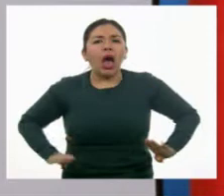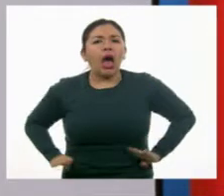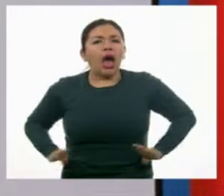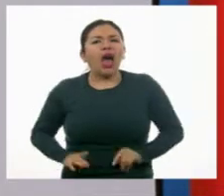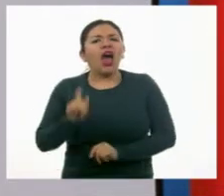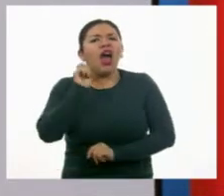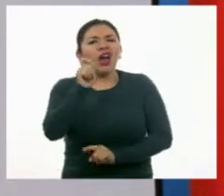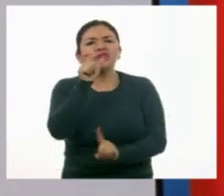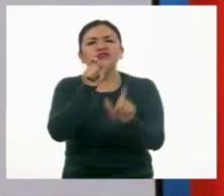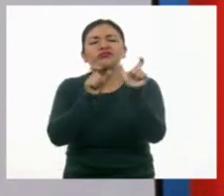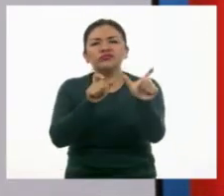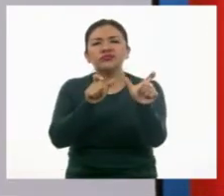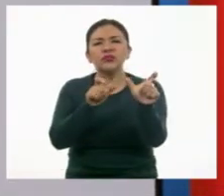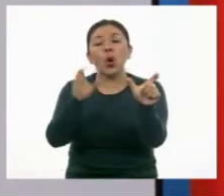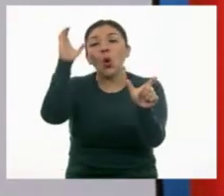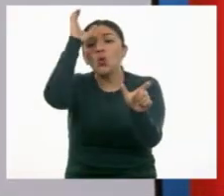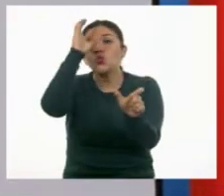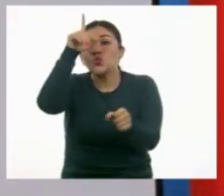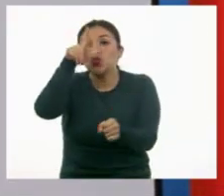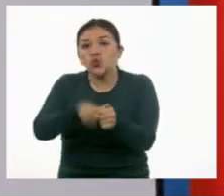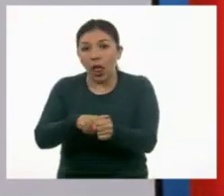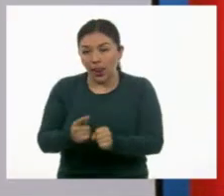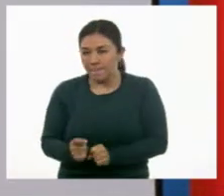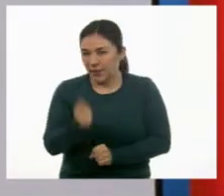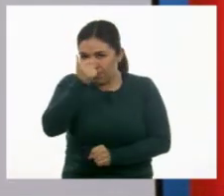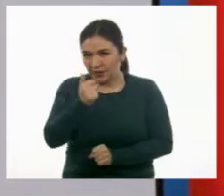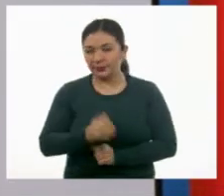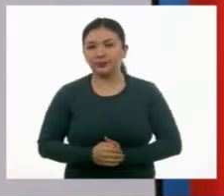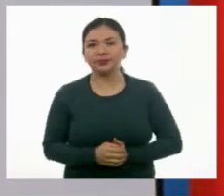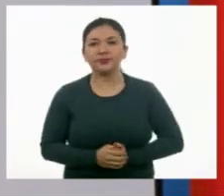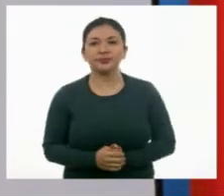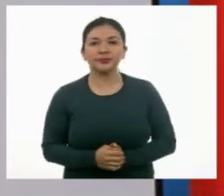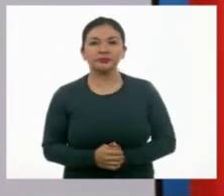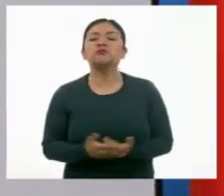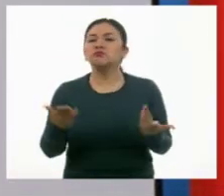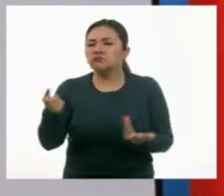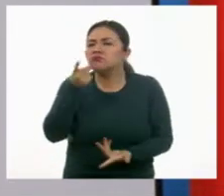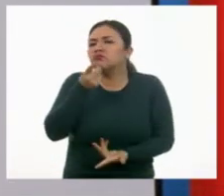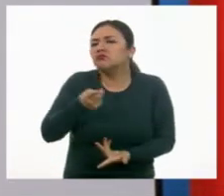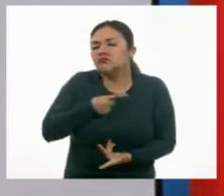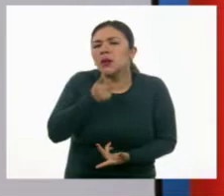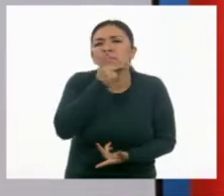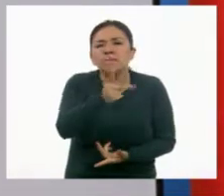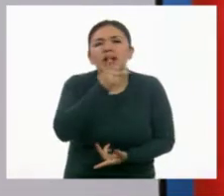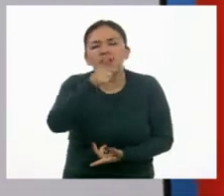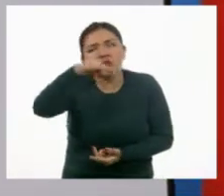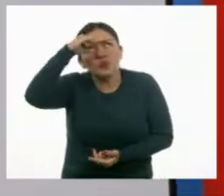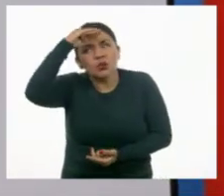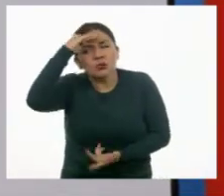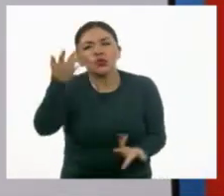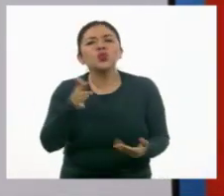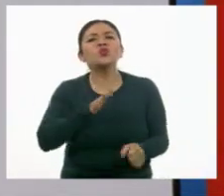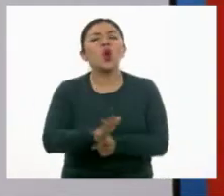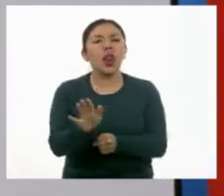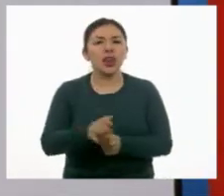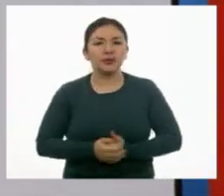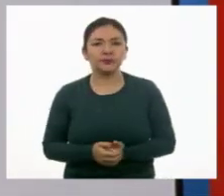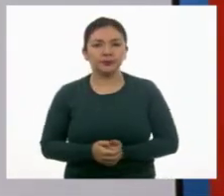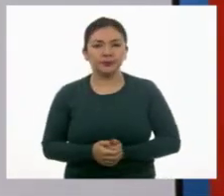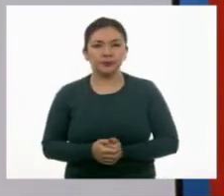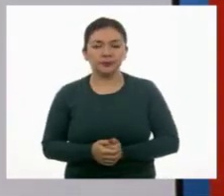aspecto cultural. Ok. A ver, María, tú veme diciéndolas, dictando tus